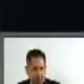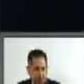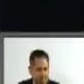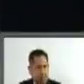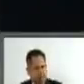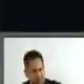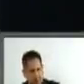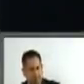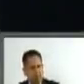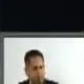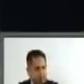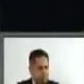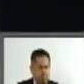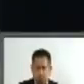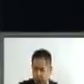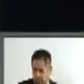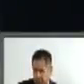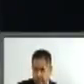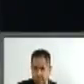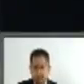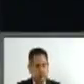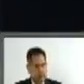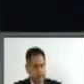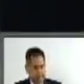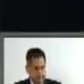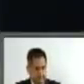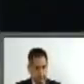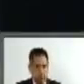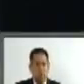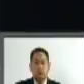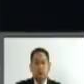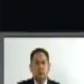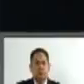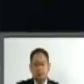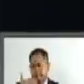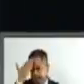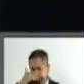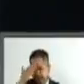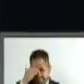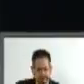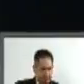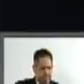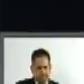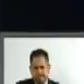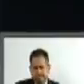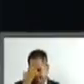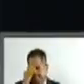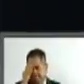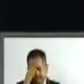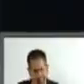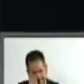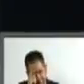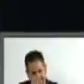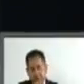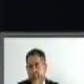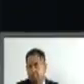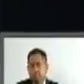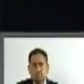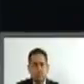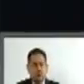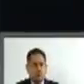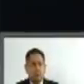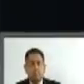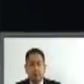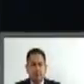ese modo lo fortalezcan. Canadá ha sabido reconocer siempre este valor respetando los derechos de los